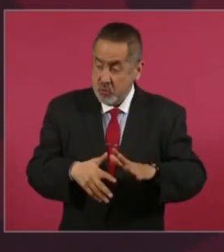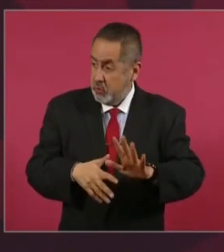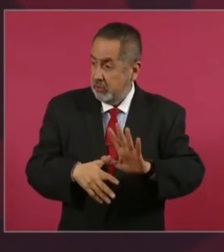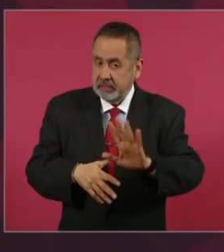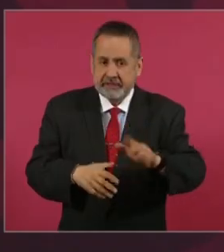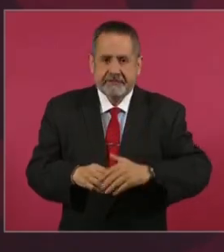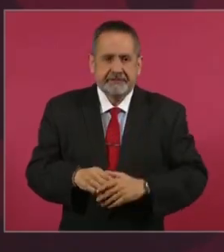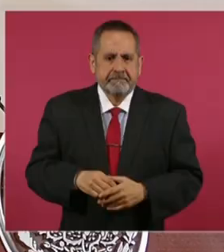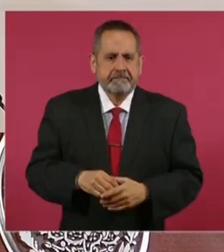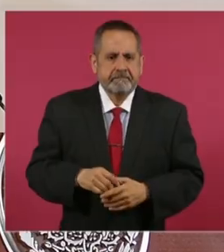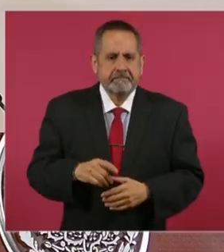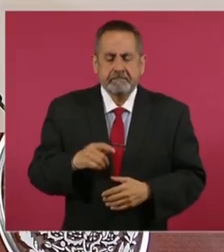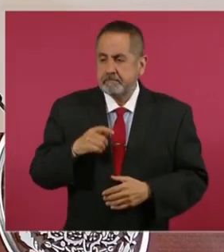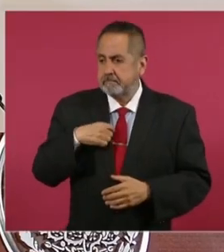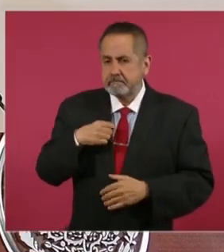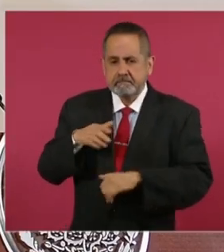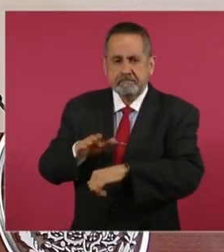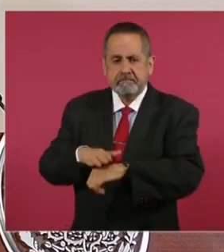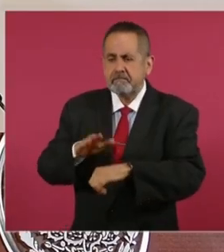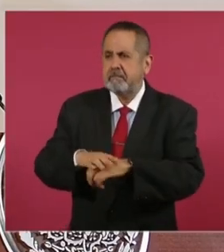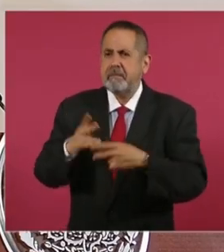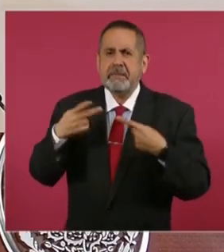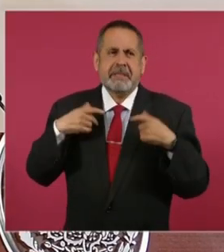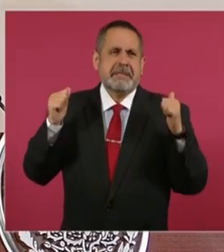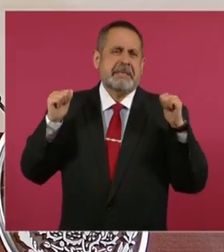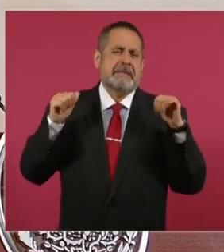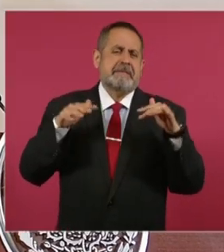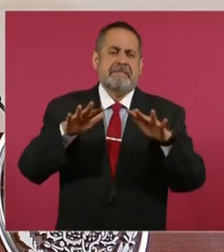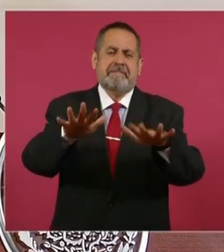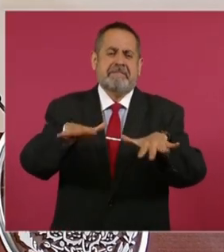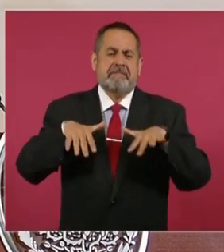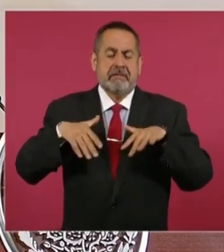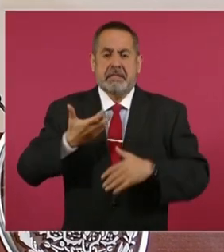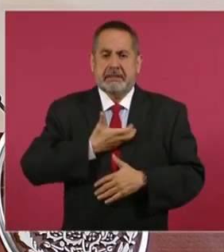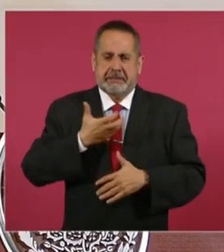Llamé a la gente, al Zócalo a explicar